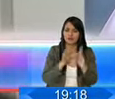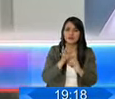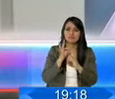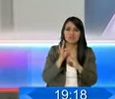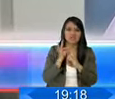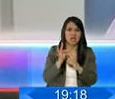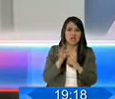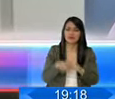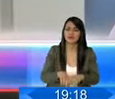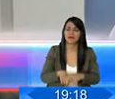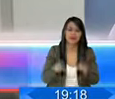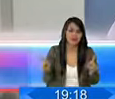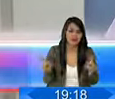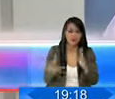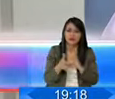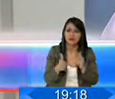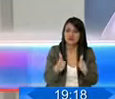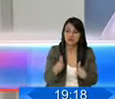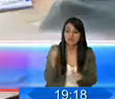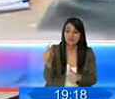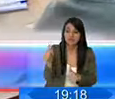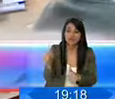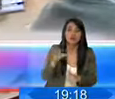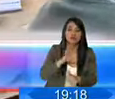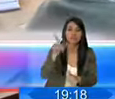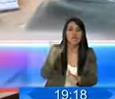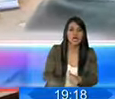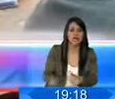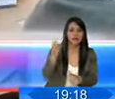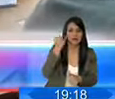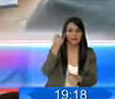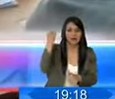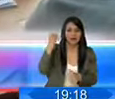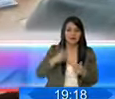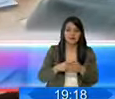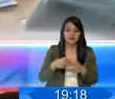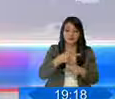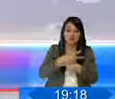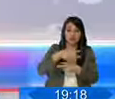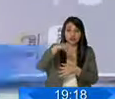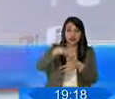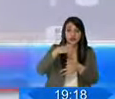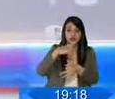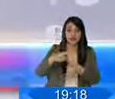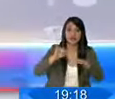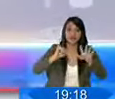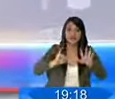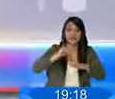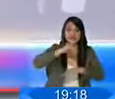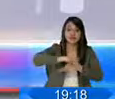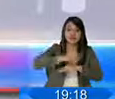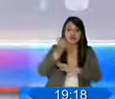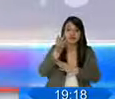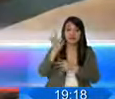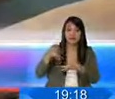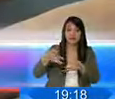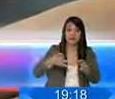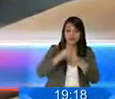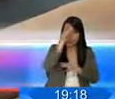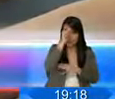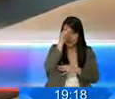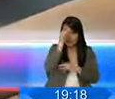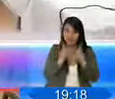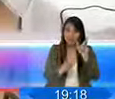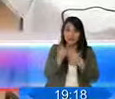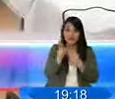software completamente desarrollado por nuestros técnicos. Desde el Consejo se ofrece que a partir de las 6 de la tarde del 19 de febrero, los ciudadanos y